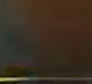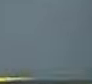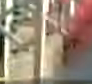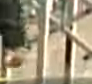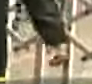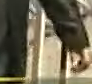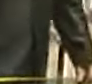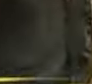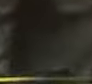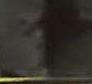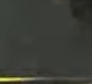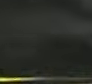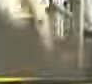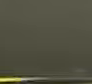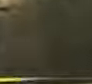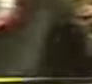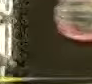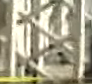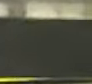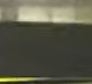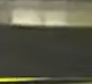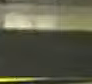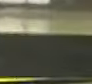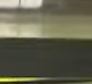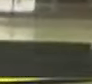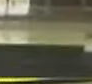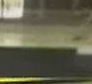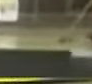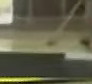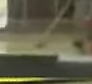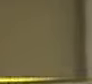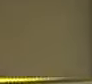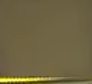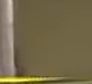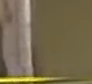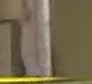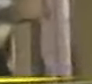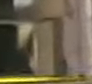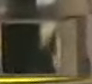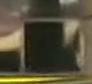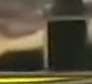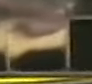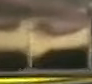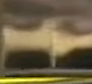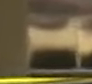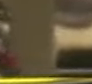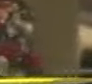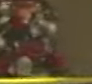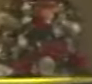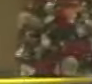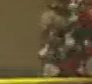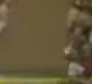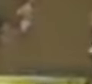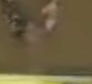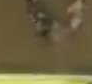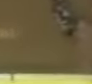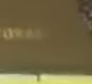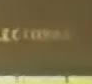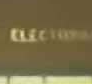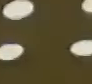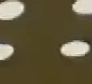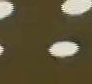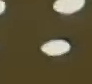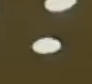referéndum consultivo en defensa del Esequibo el día de ayer. También debemos